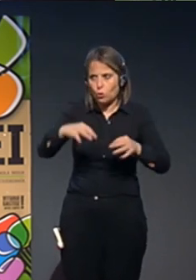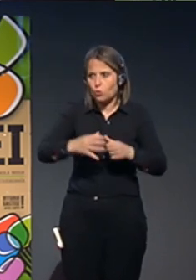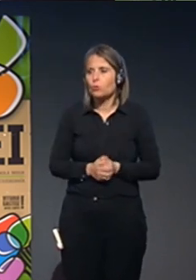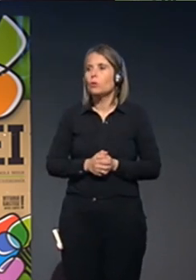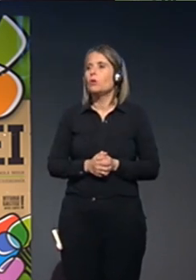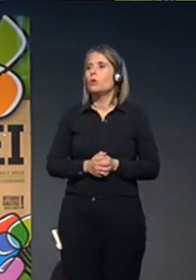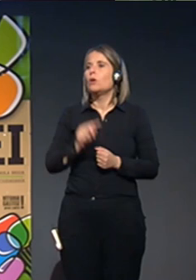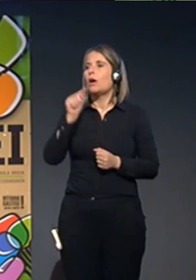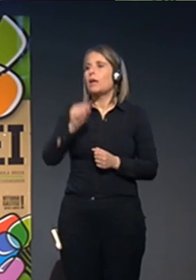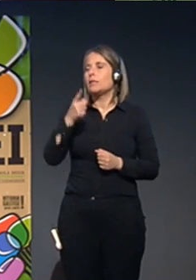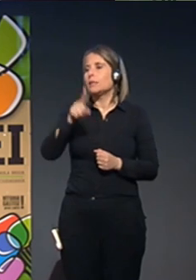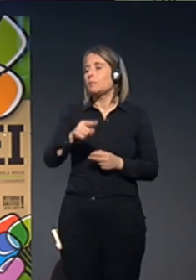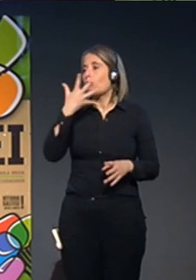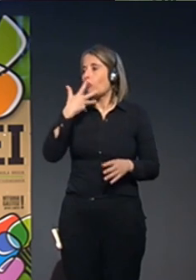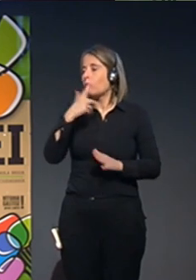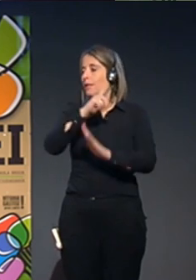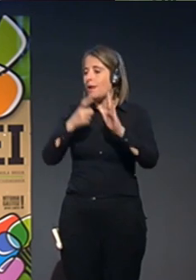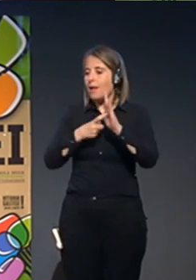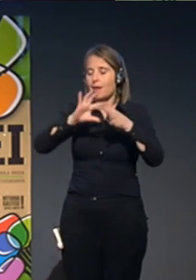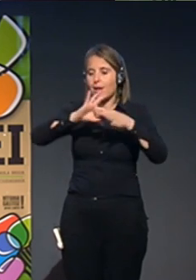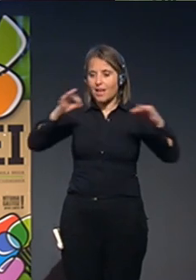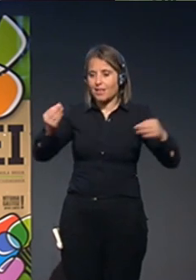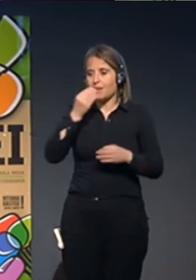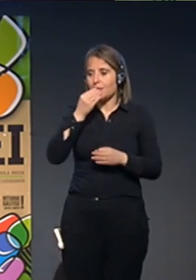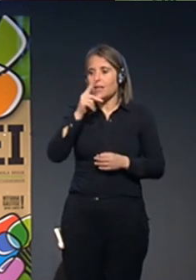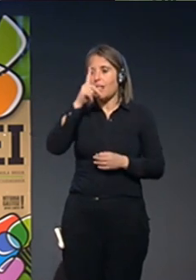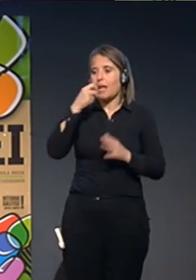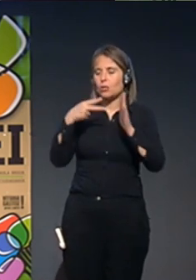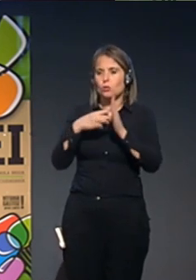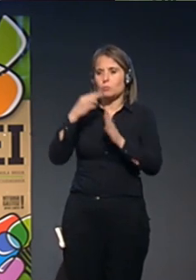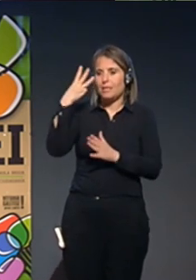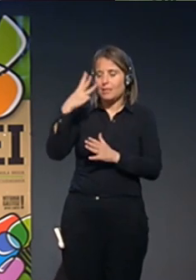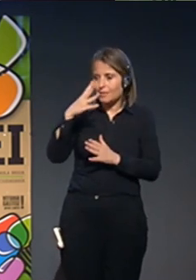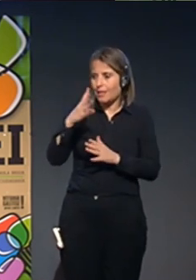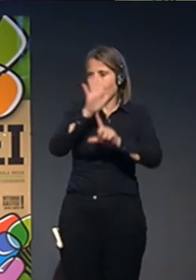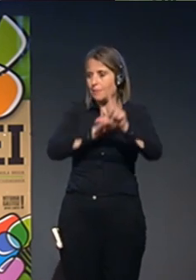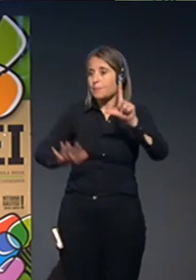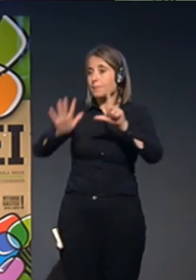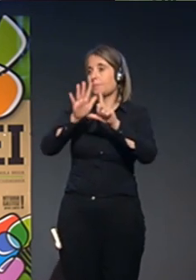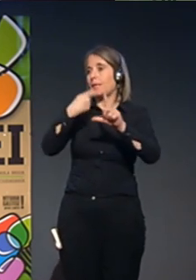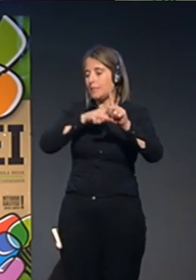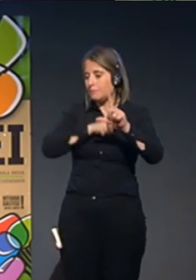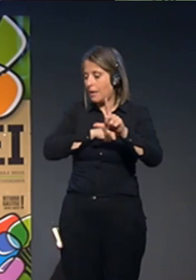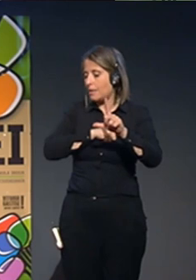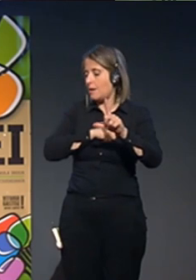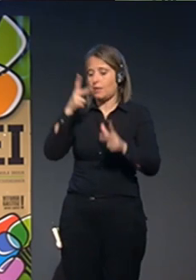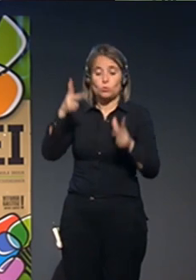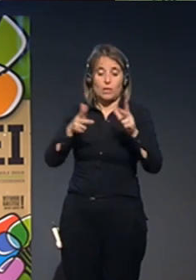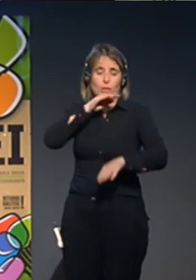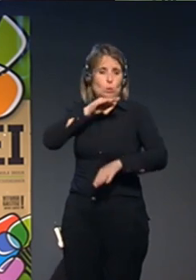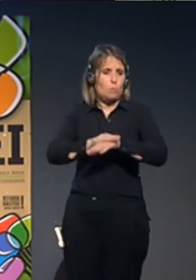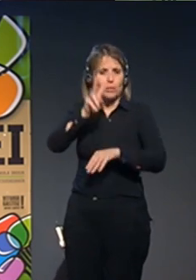y aquí pues conocerás también todo el tema de la ley de la cadena alimentaria que desde el 2013 ya no solo a nivel de España sino a nivel de euscadi no se ha cumplido nunca